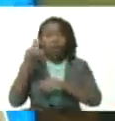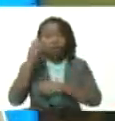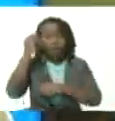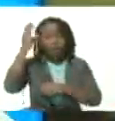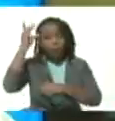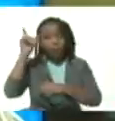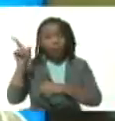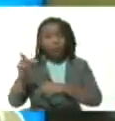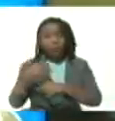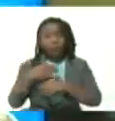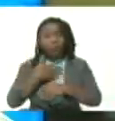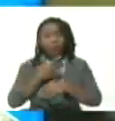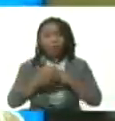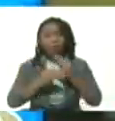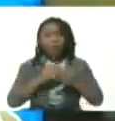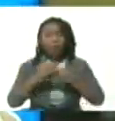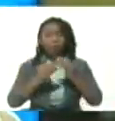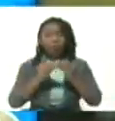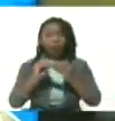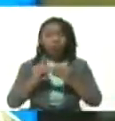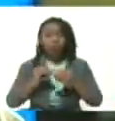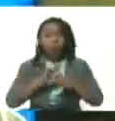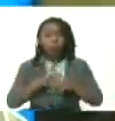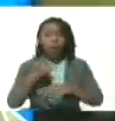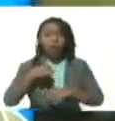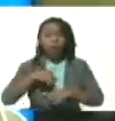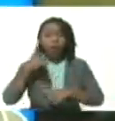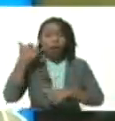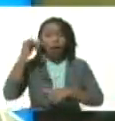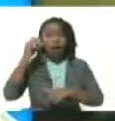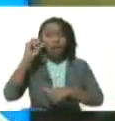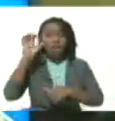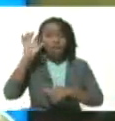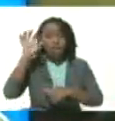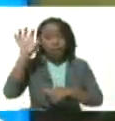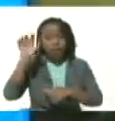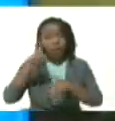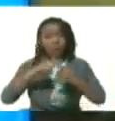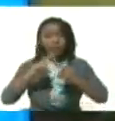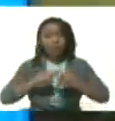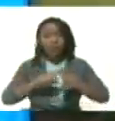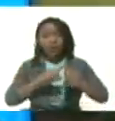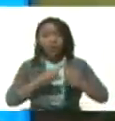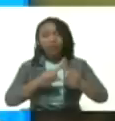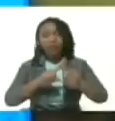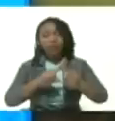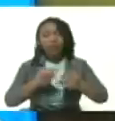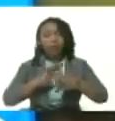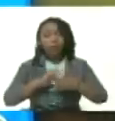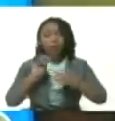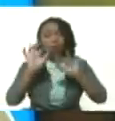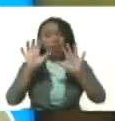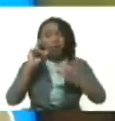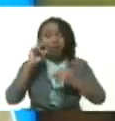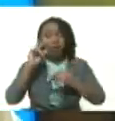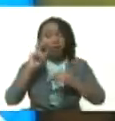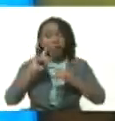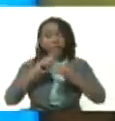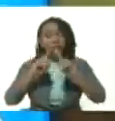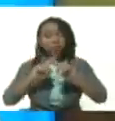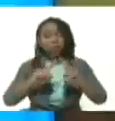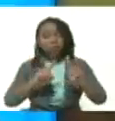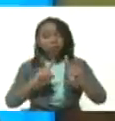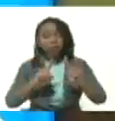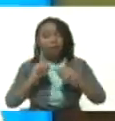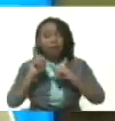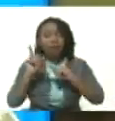capacidad. ¿Por qué? Porque tenemos un país biodiverso, entre los 10 países más importantes de biodiversidad.